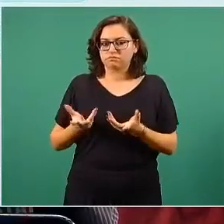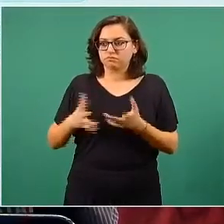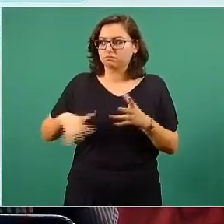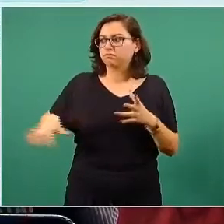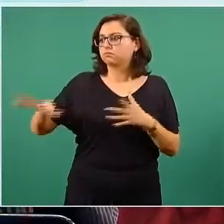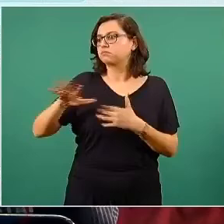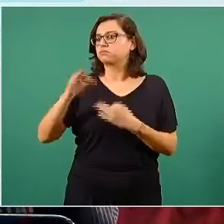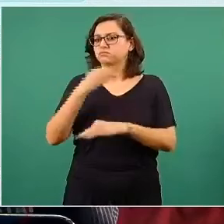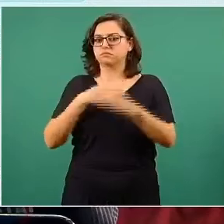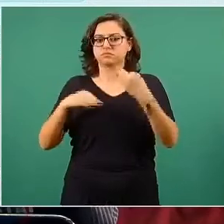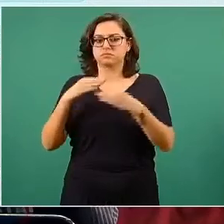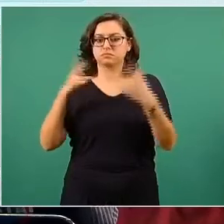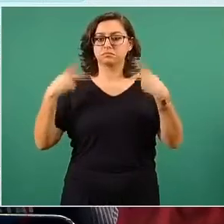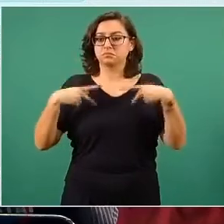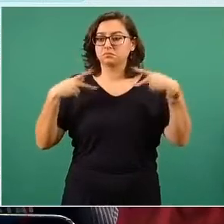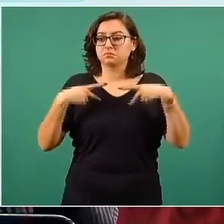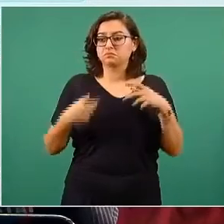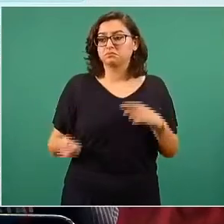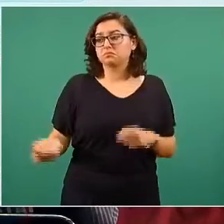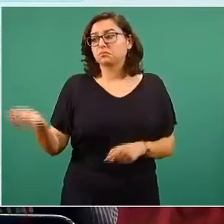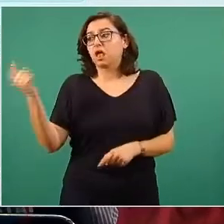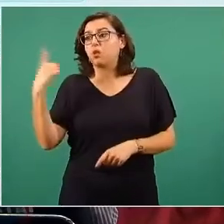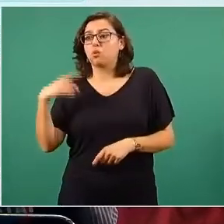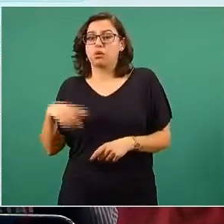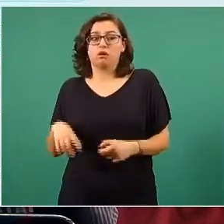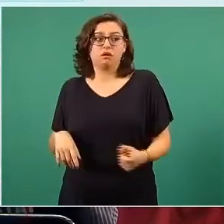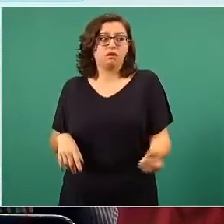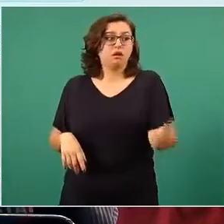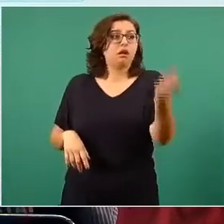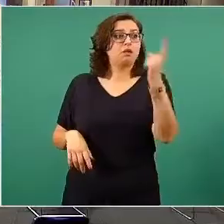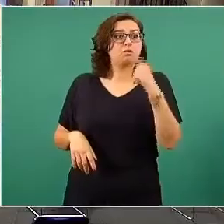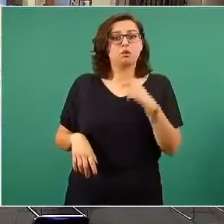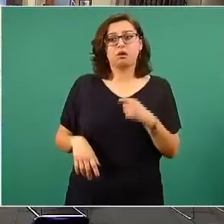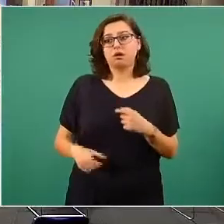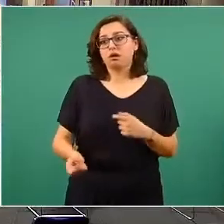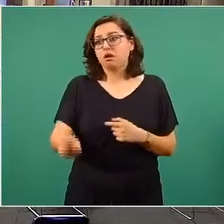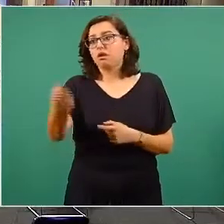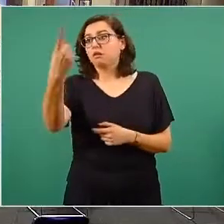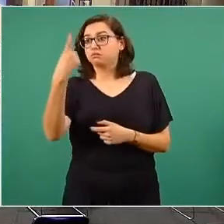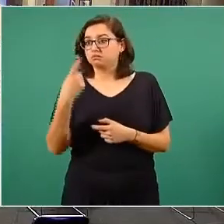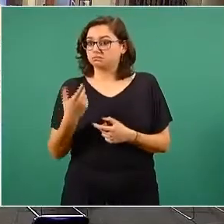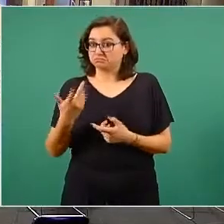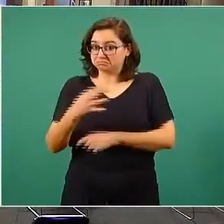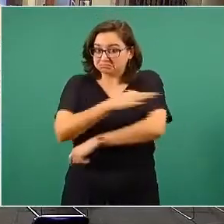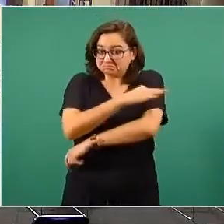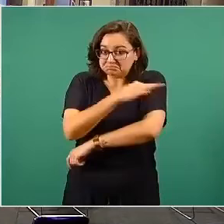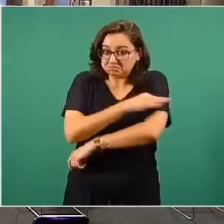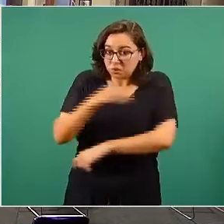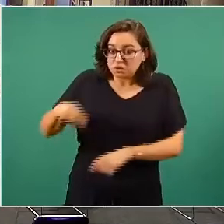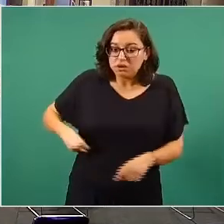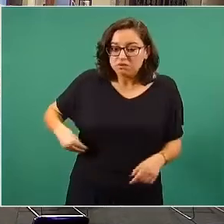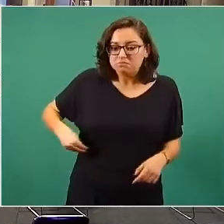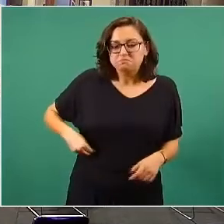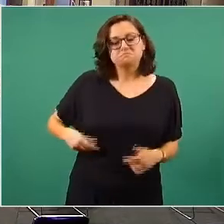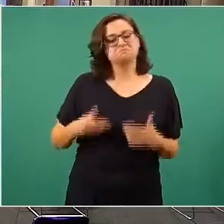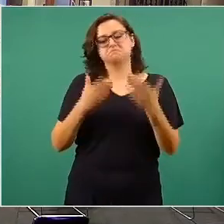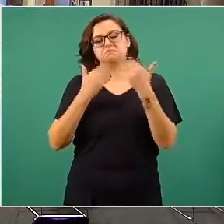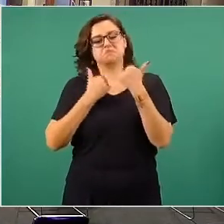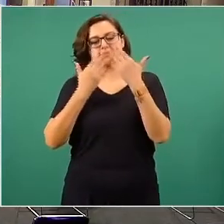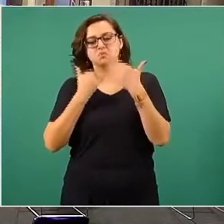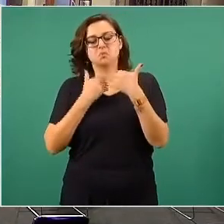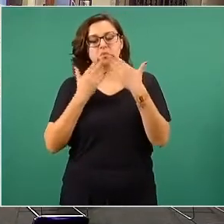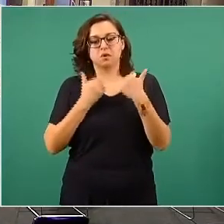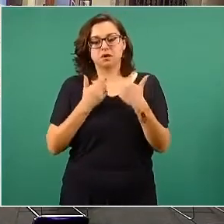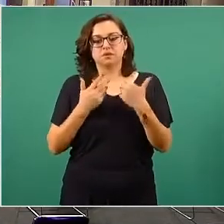la población, pues sugiere que no hay una relación con el proceso, el hecho de ser vacunados. Los dos elementos, la